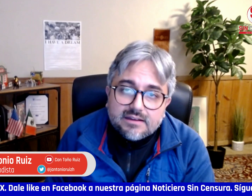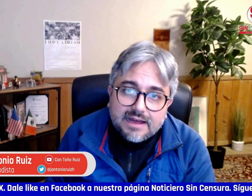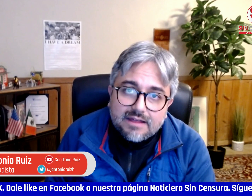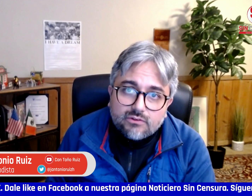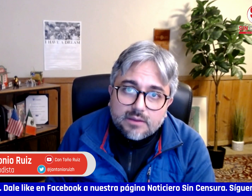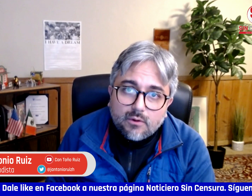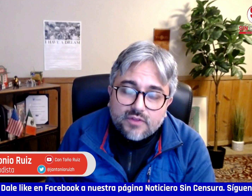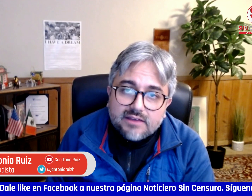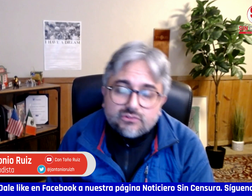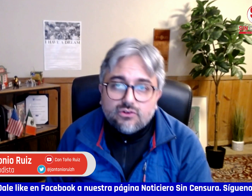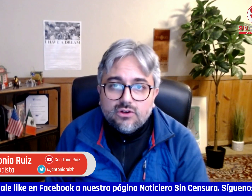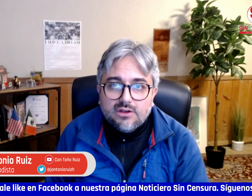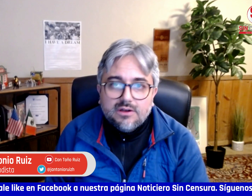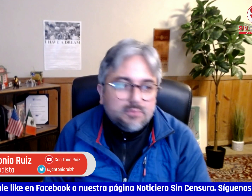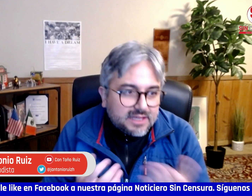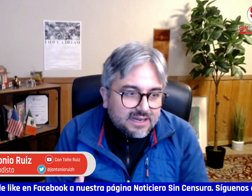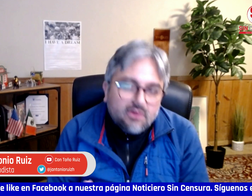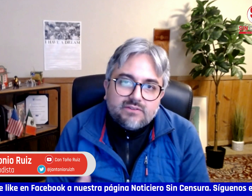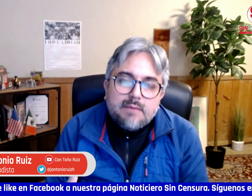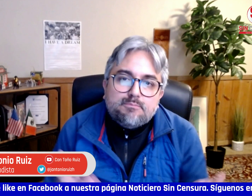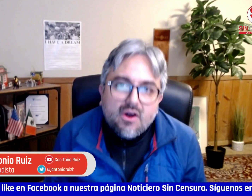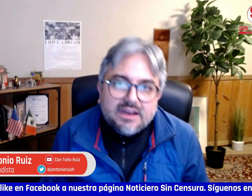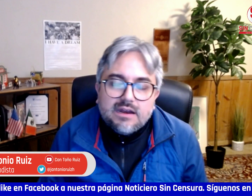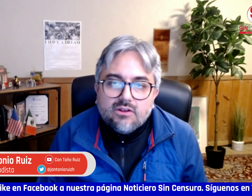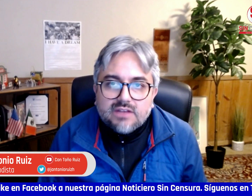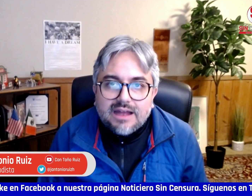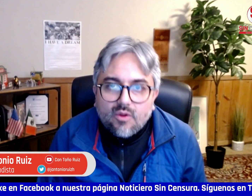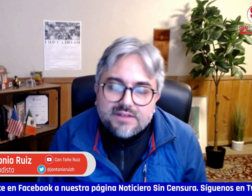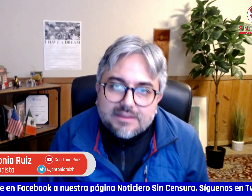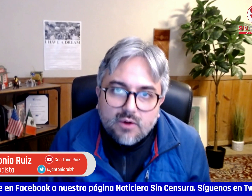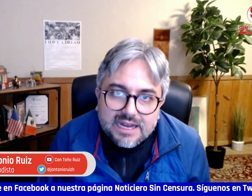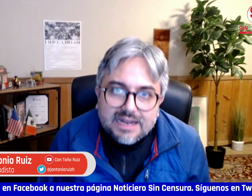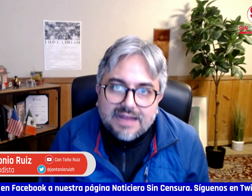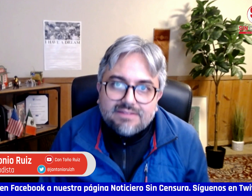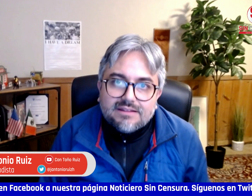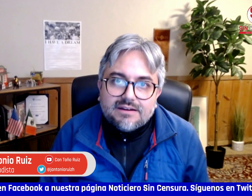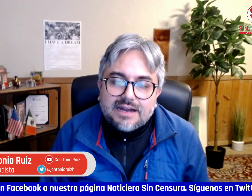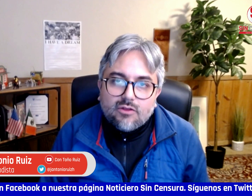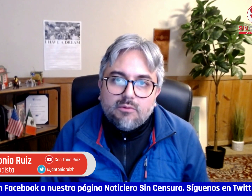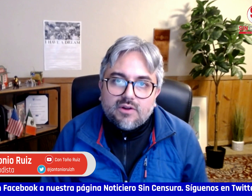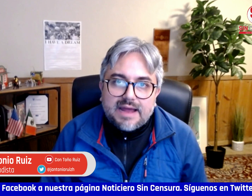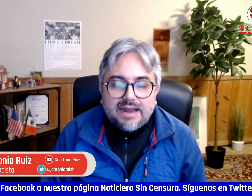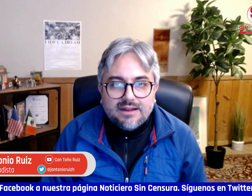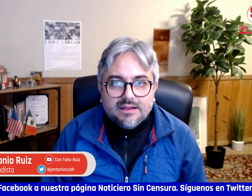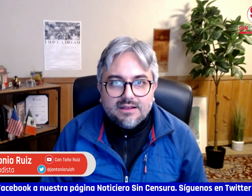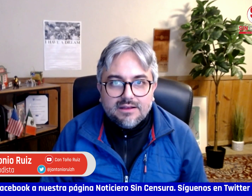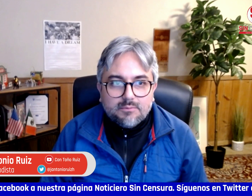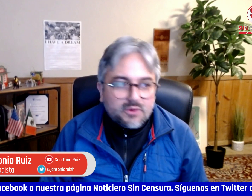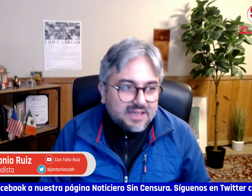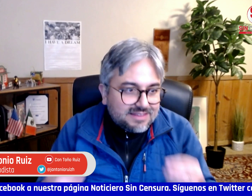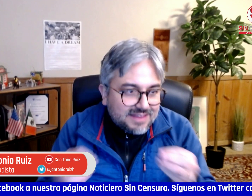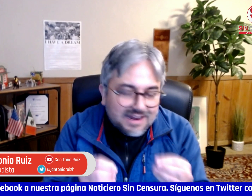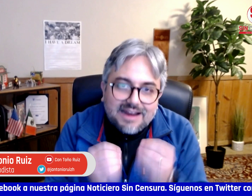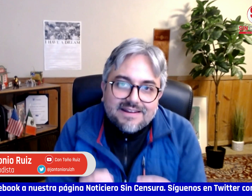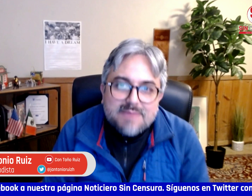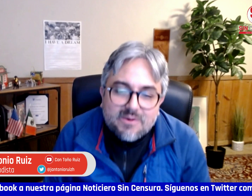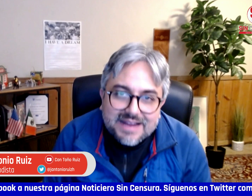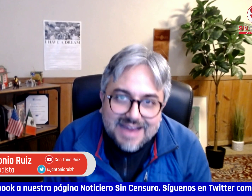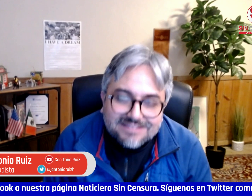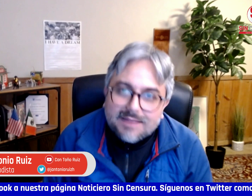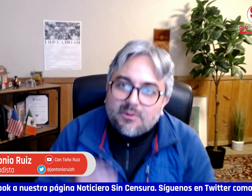en el Senado se vota esto? ¿Por qué no se imponen los senadores de Morena ante Ricardo Monreal? ¿Por qué tienen